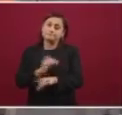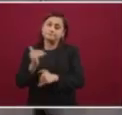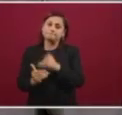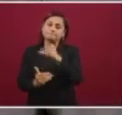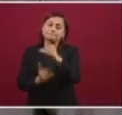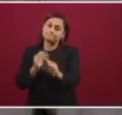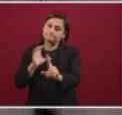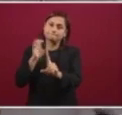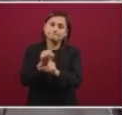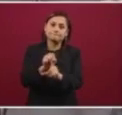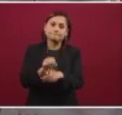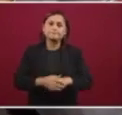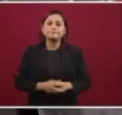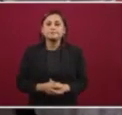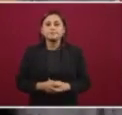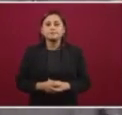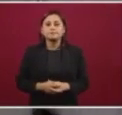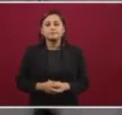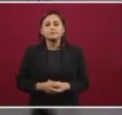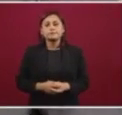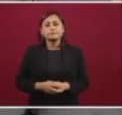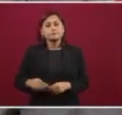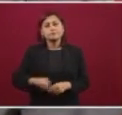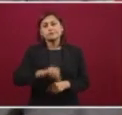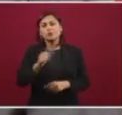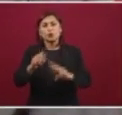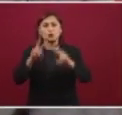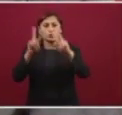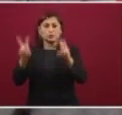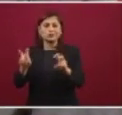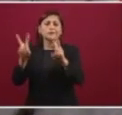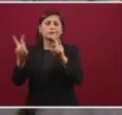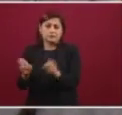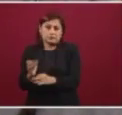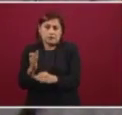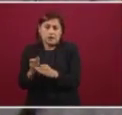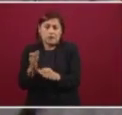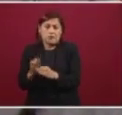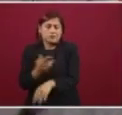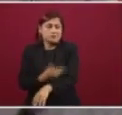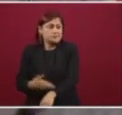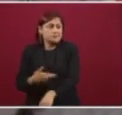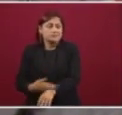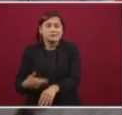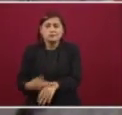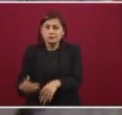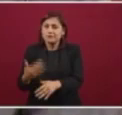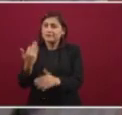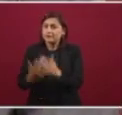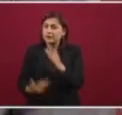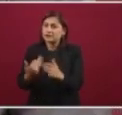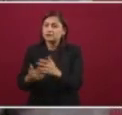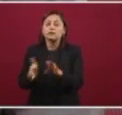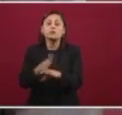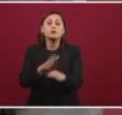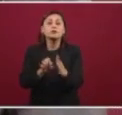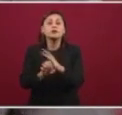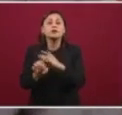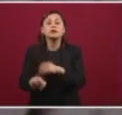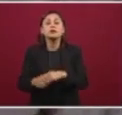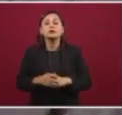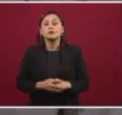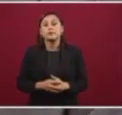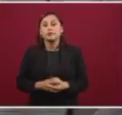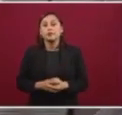También tenemos otros asuntos pendientes, la reactivación de todo lo que es